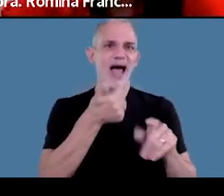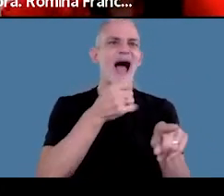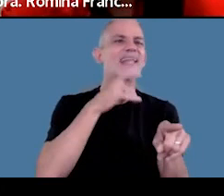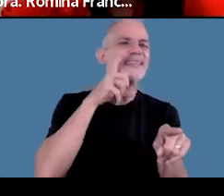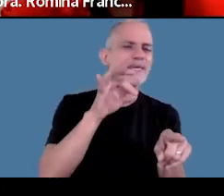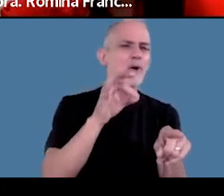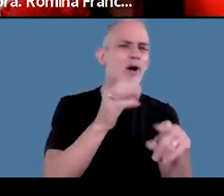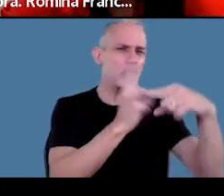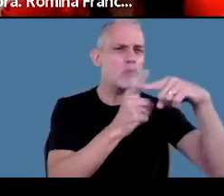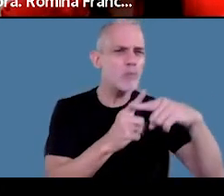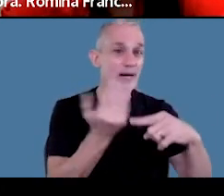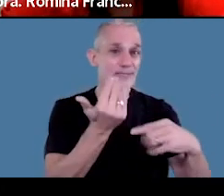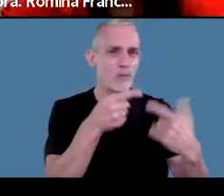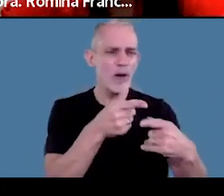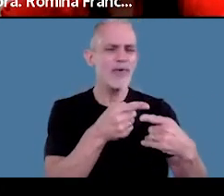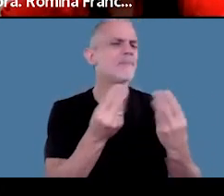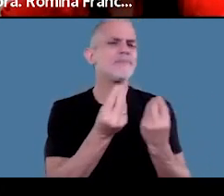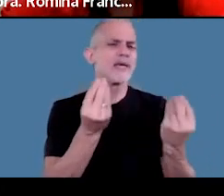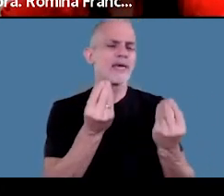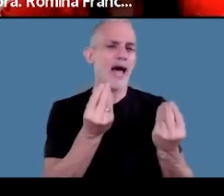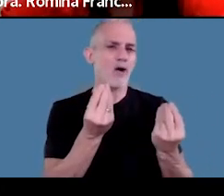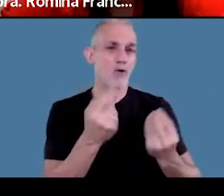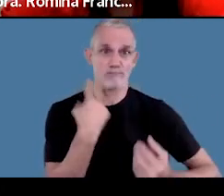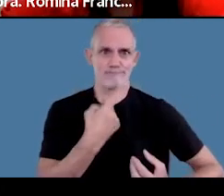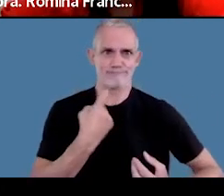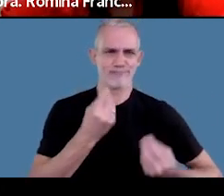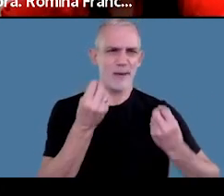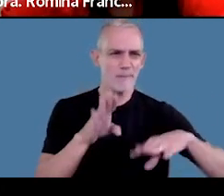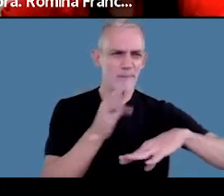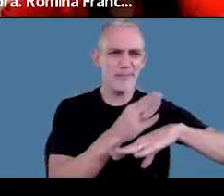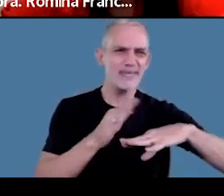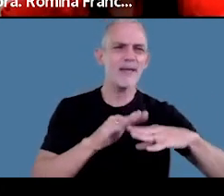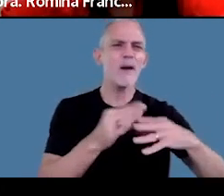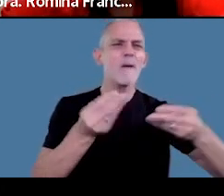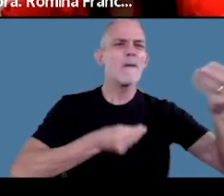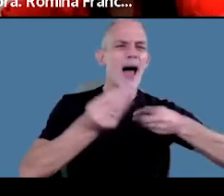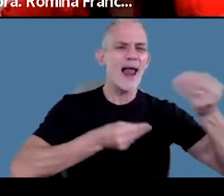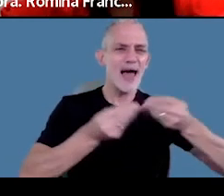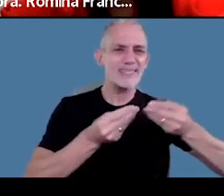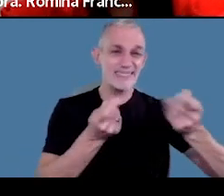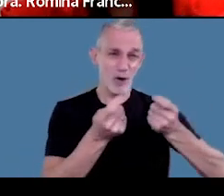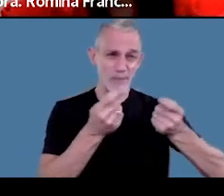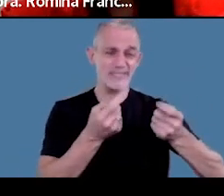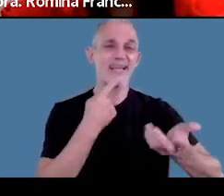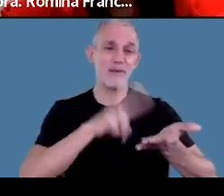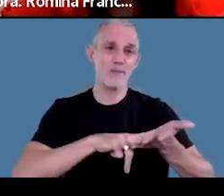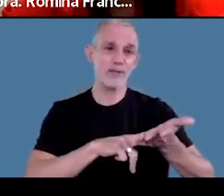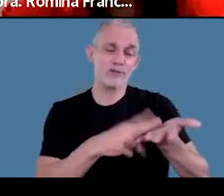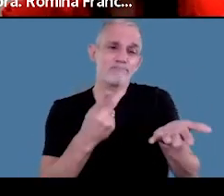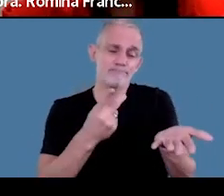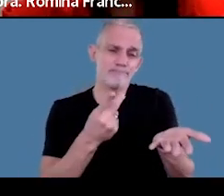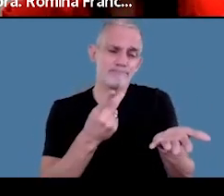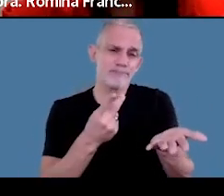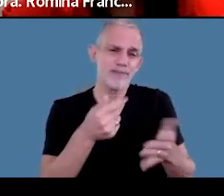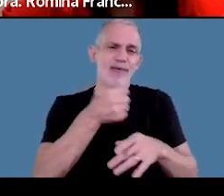computable, básicamente vamos a tener que partir de este balance comercial impositivo. Bueno, al estar situados